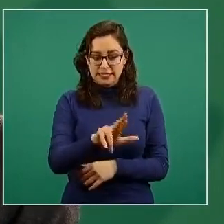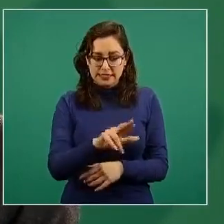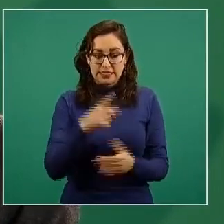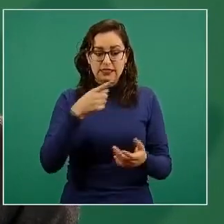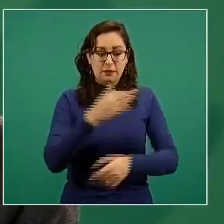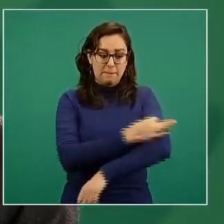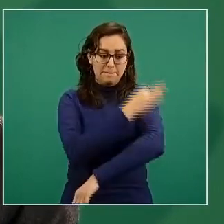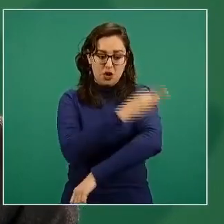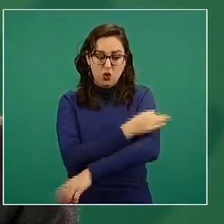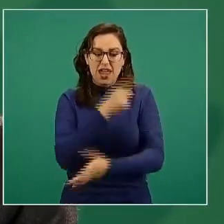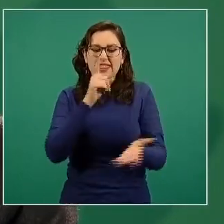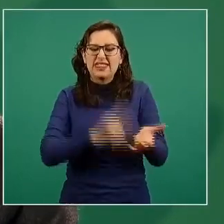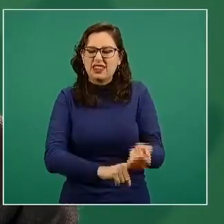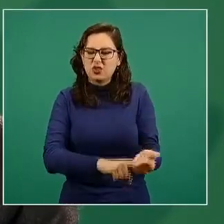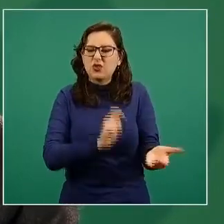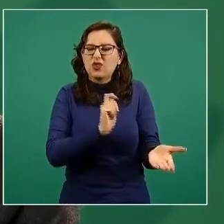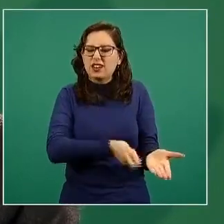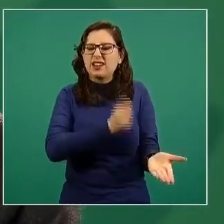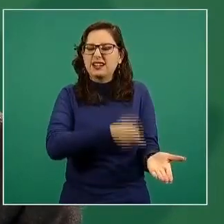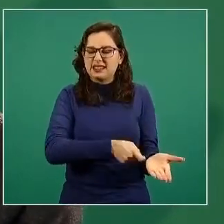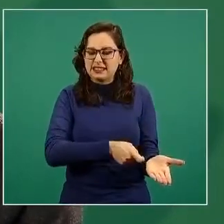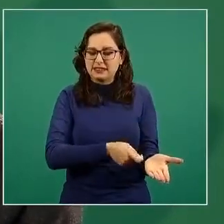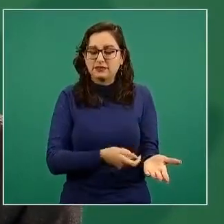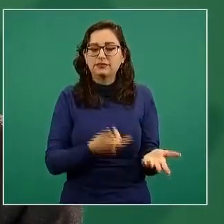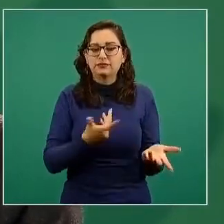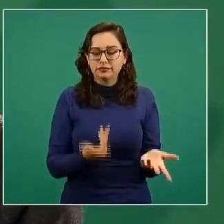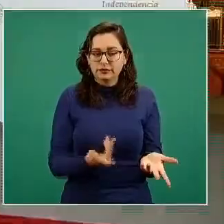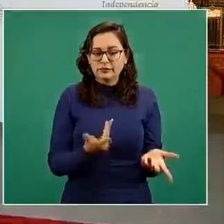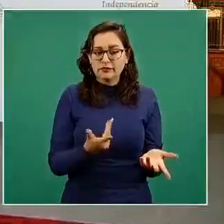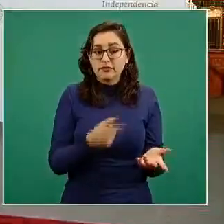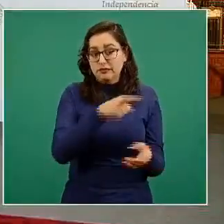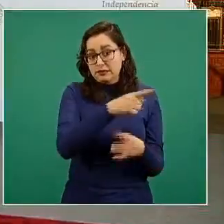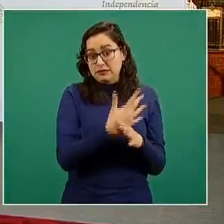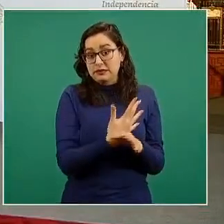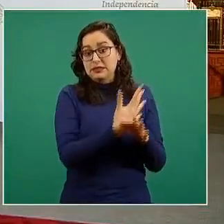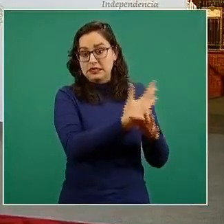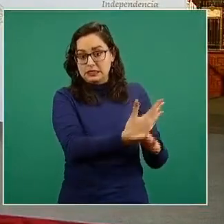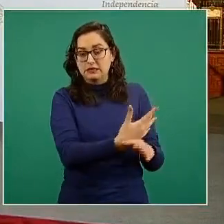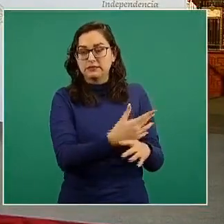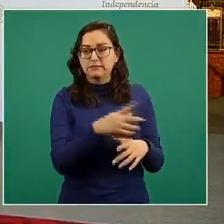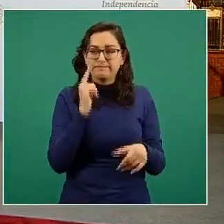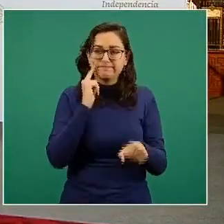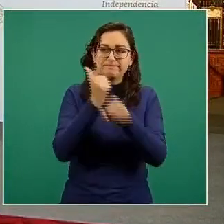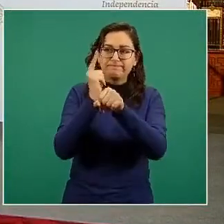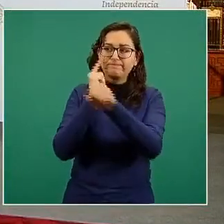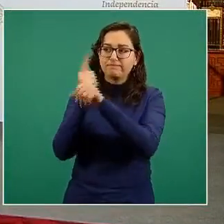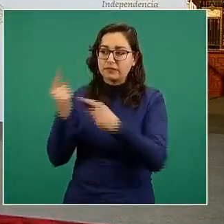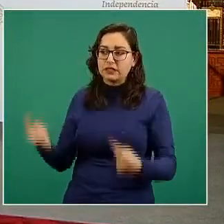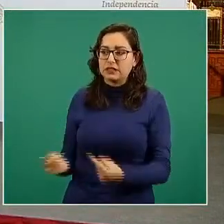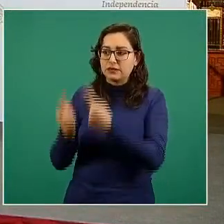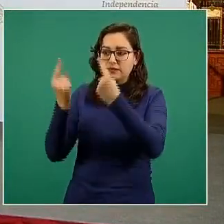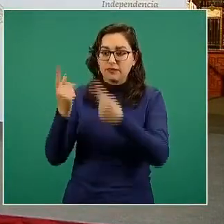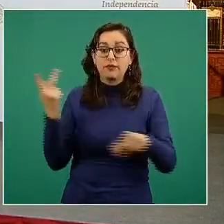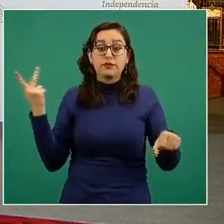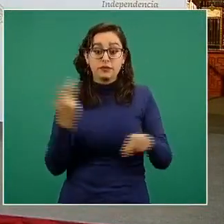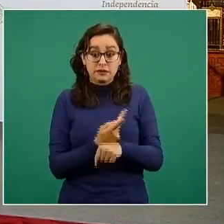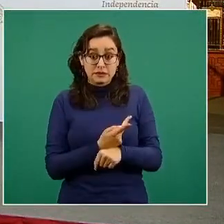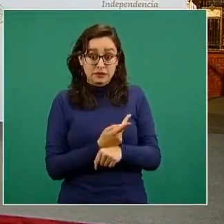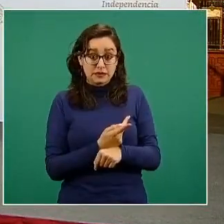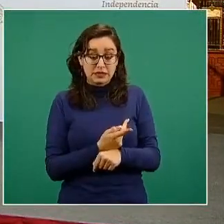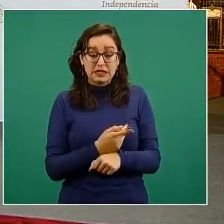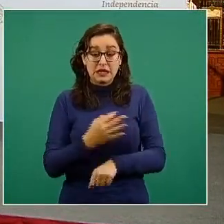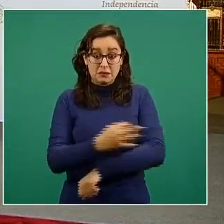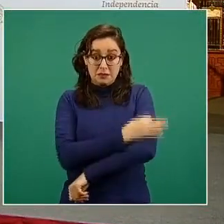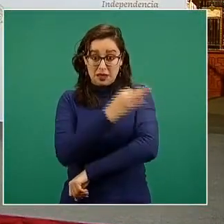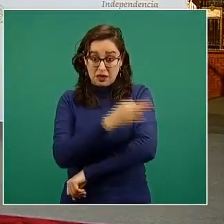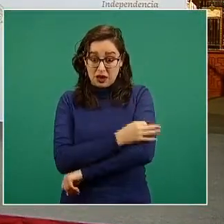lo explicó cuando se presentaron las primeras reacciones alérgicas en el Reino Unido, no es el principio activo,